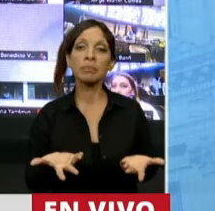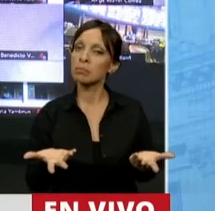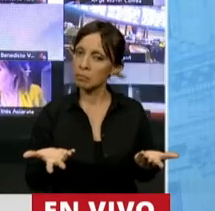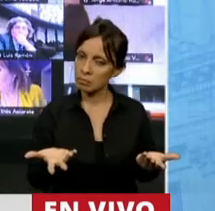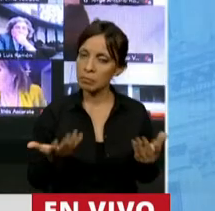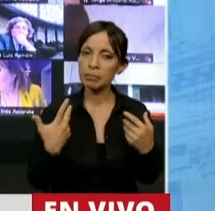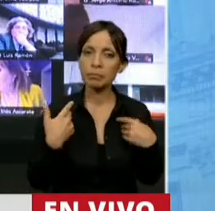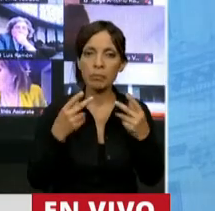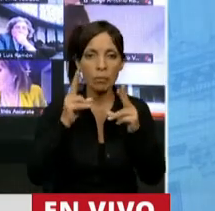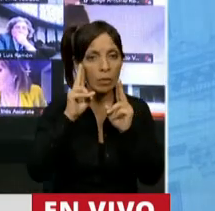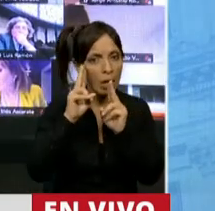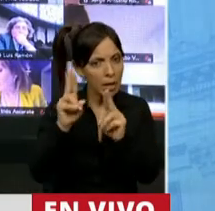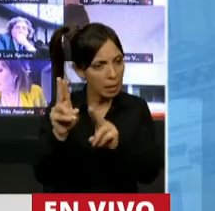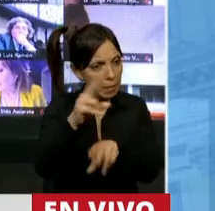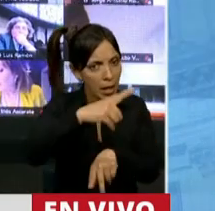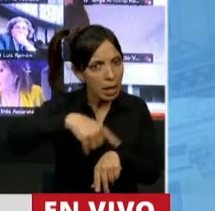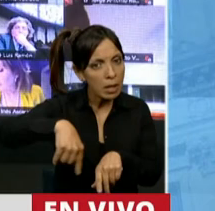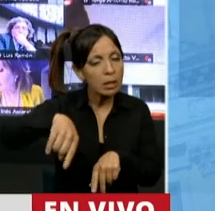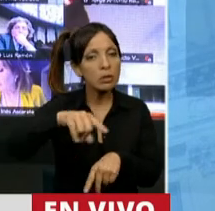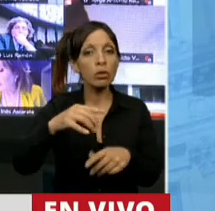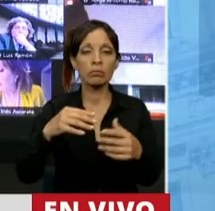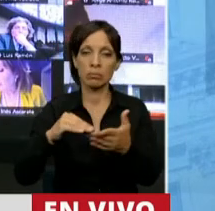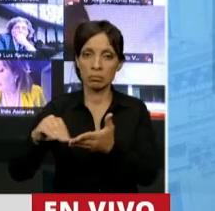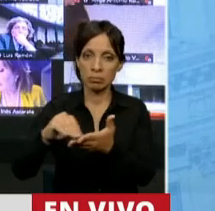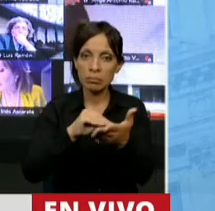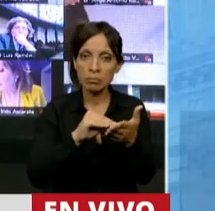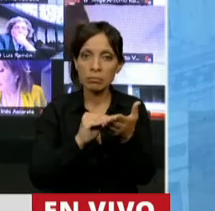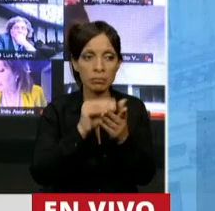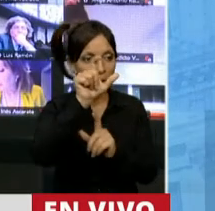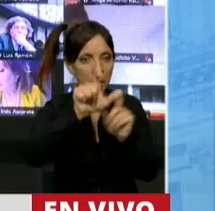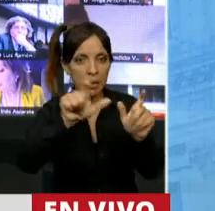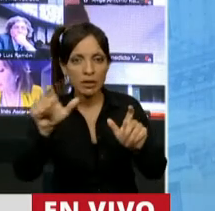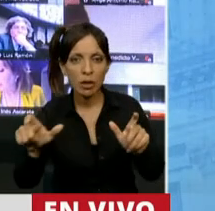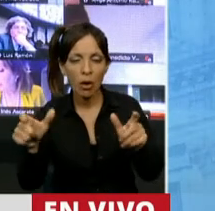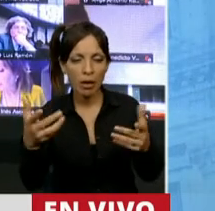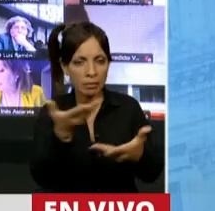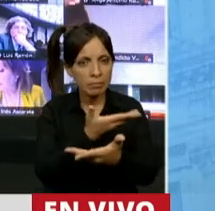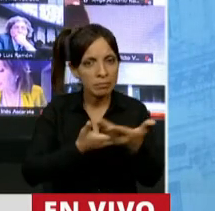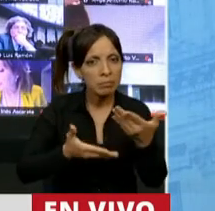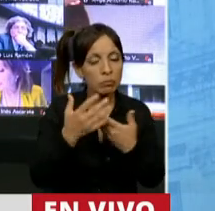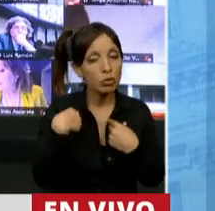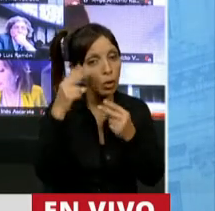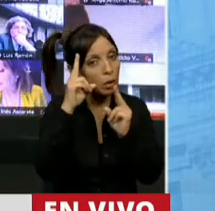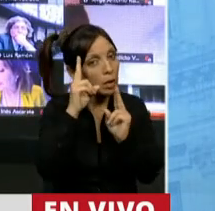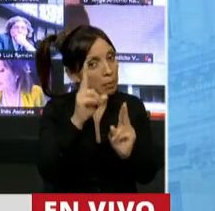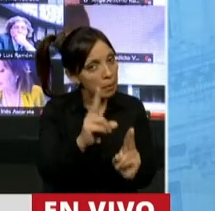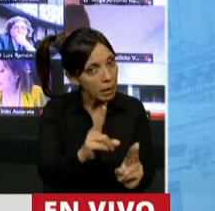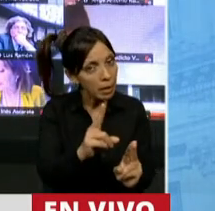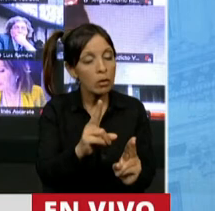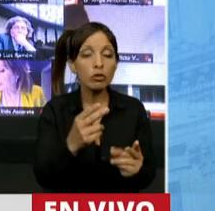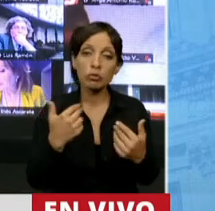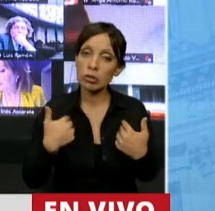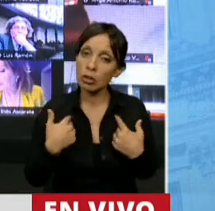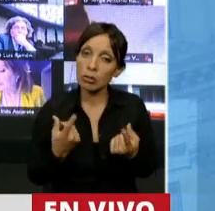mismo, respetándolos como Cámara y como personas, como pares diputados, me veo